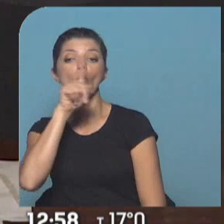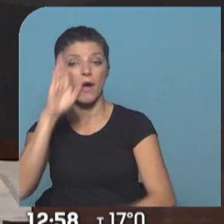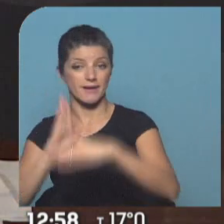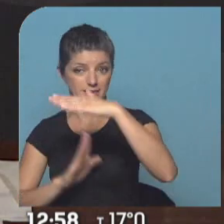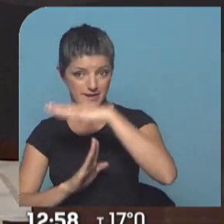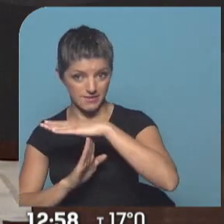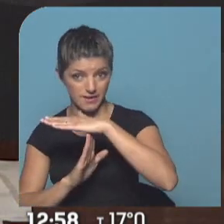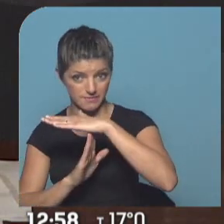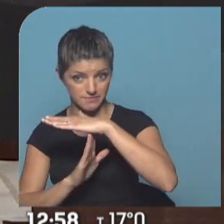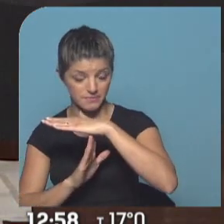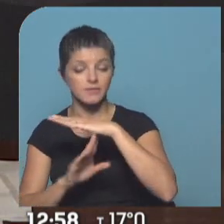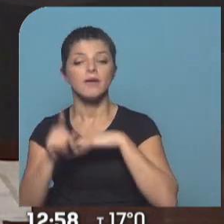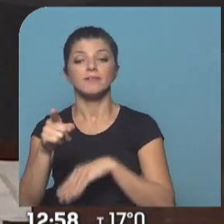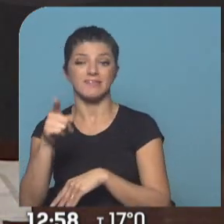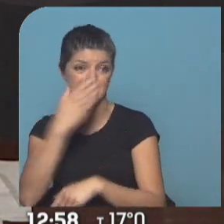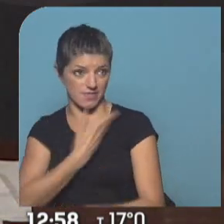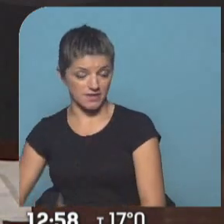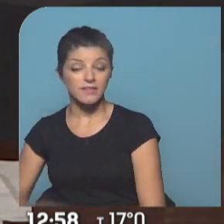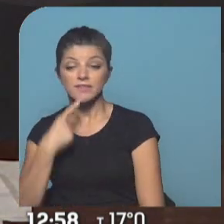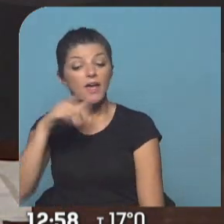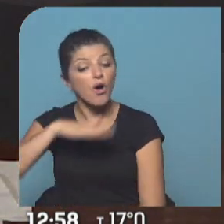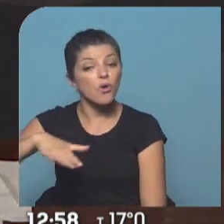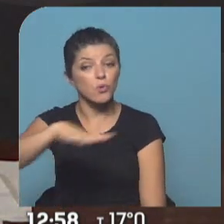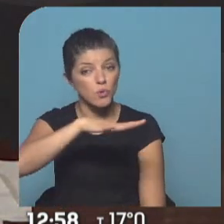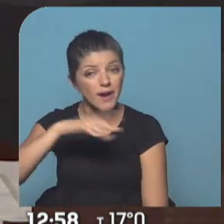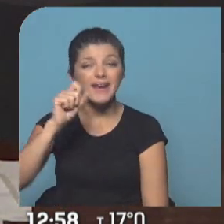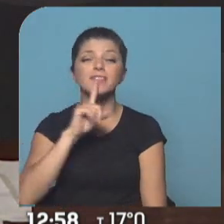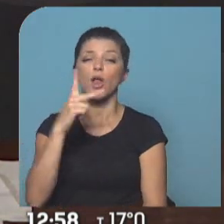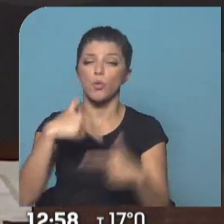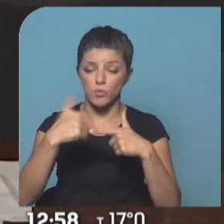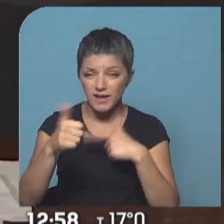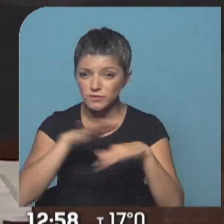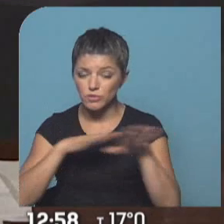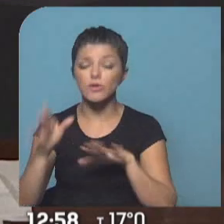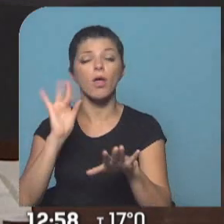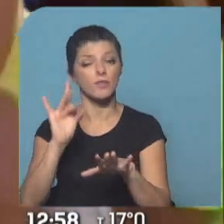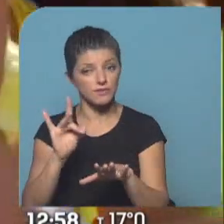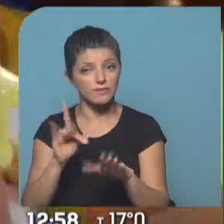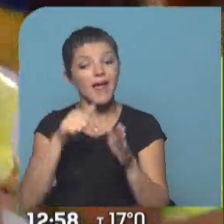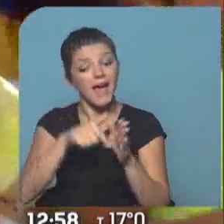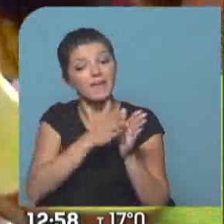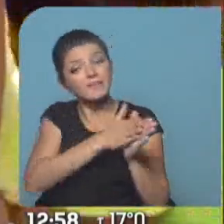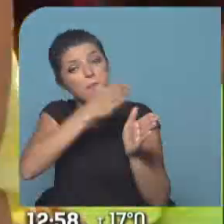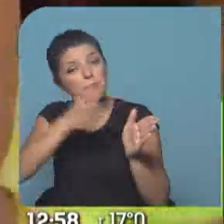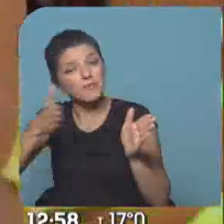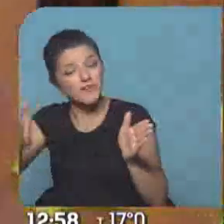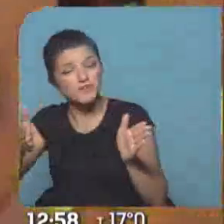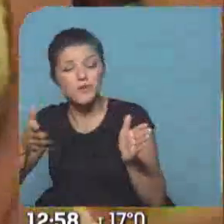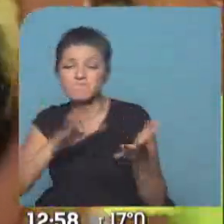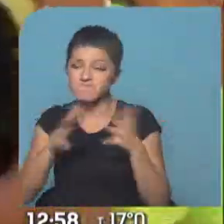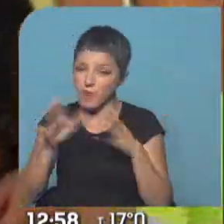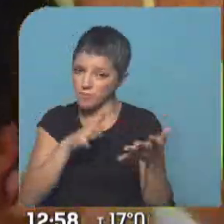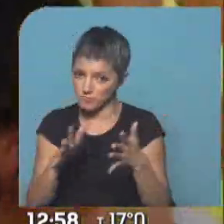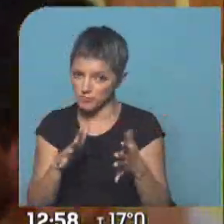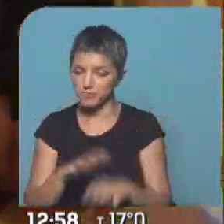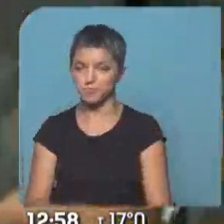Comú advierte que la región se encuentra atravesando momentos intensos y complejos y que el proceso no se está haciendo todo lo bien que se